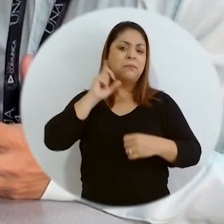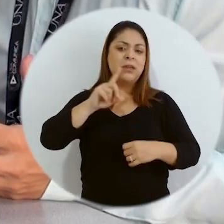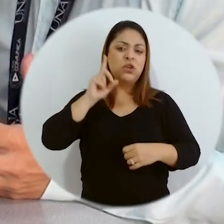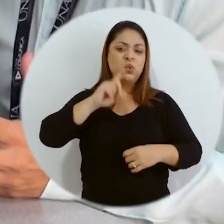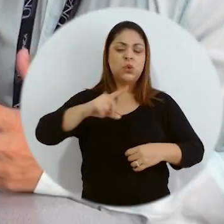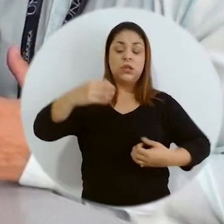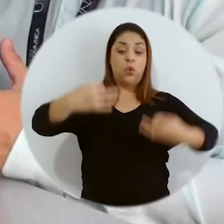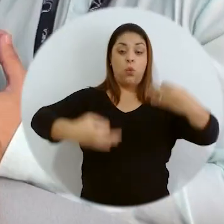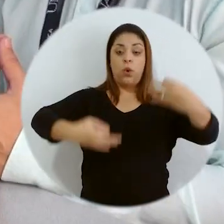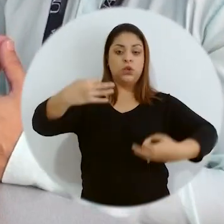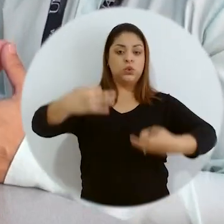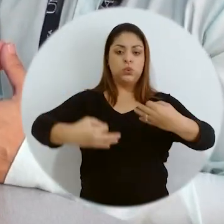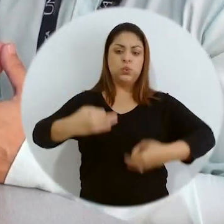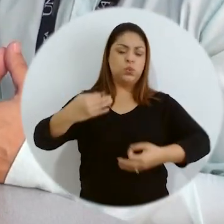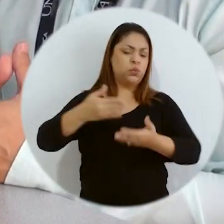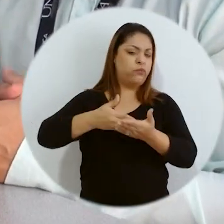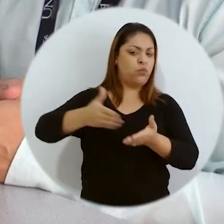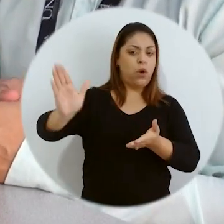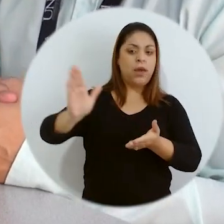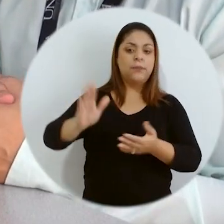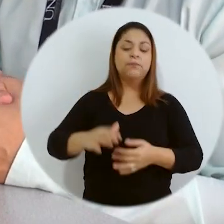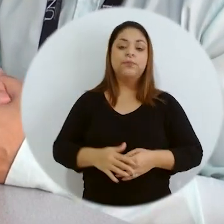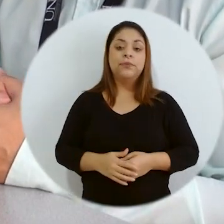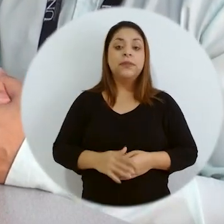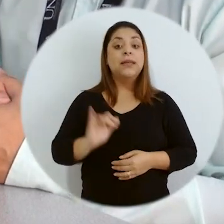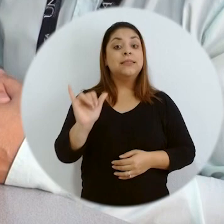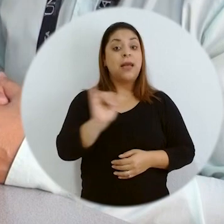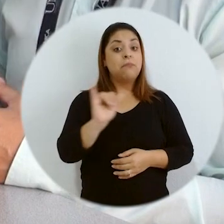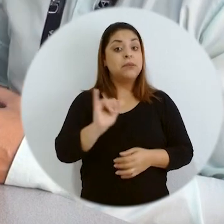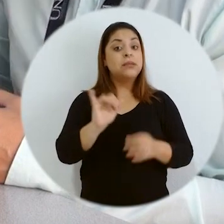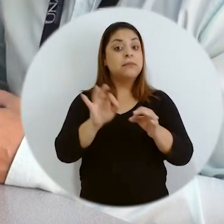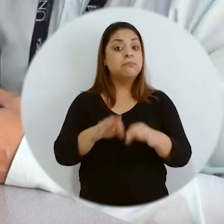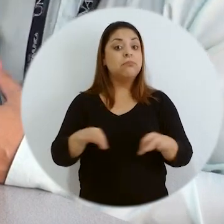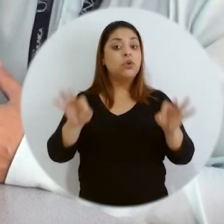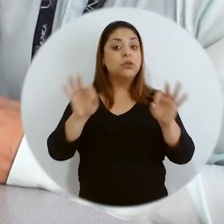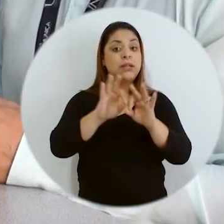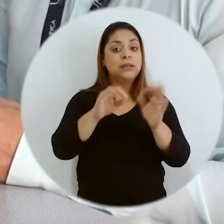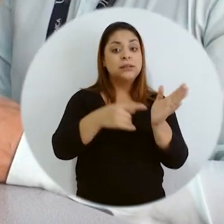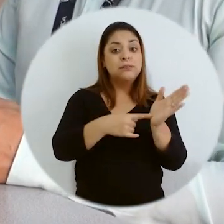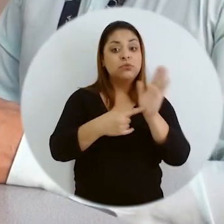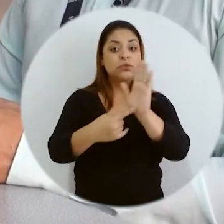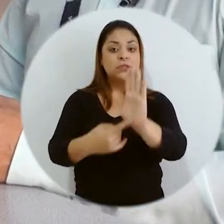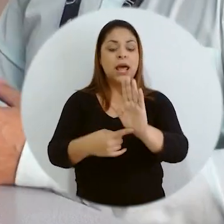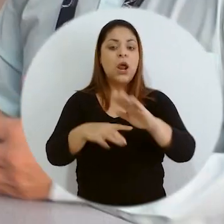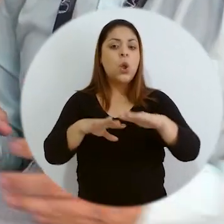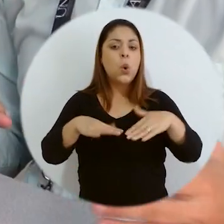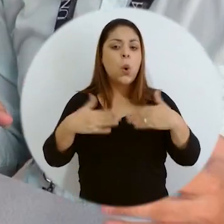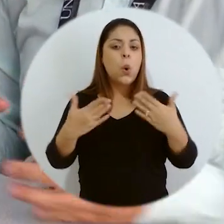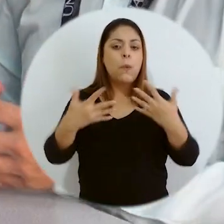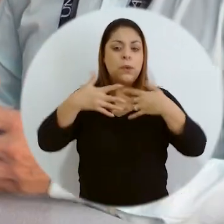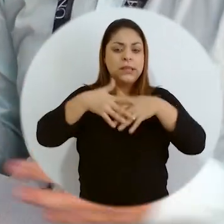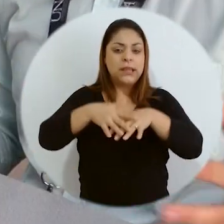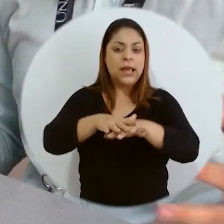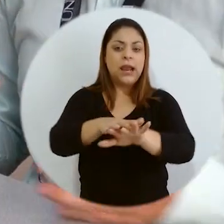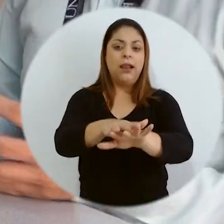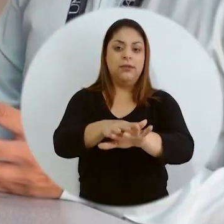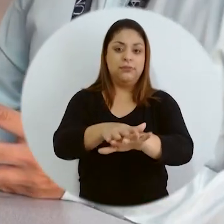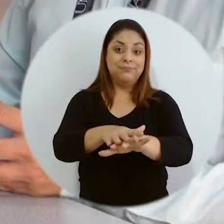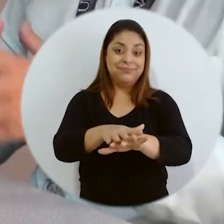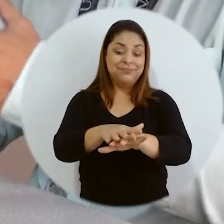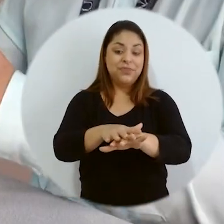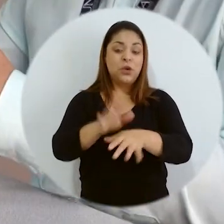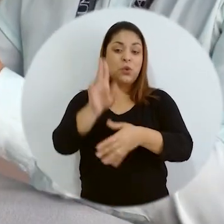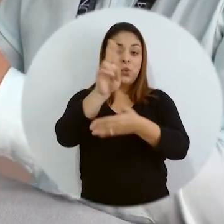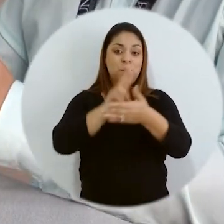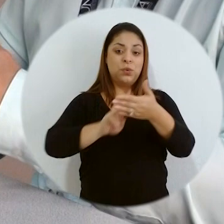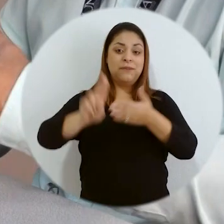mitos y prejuicios, que me parece que es fundamental dentro de este proceso. Y también me parece muy importante señalar la forma integral en que se aborda. O sea,